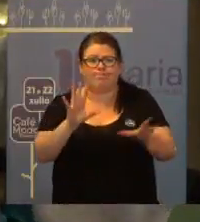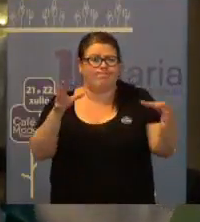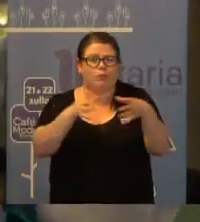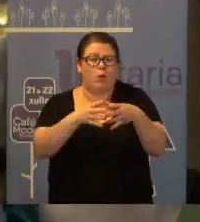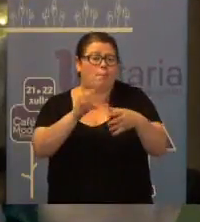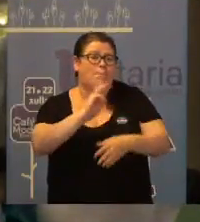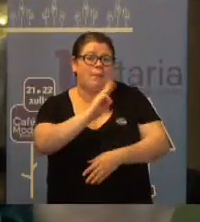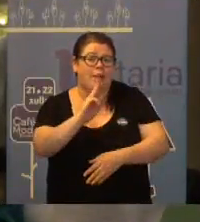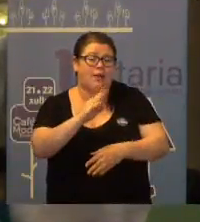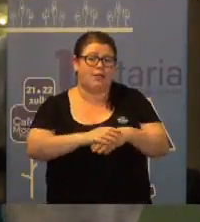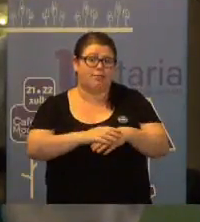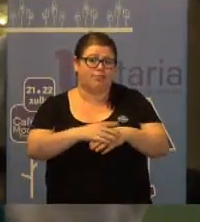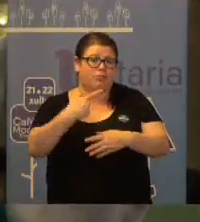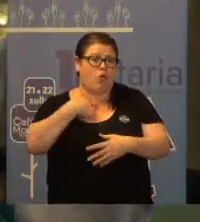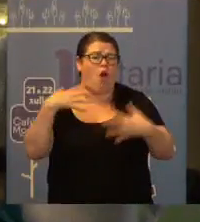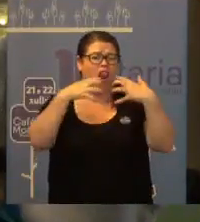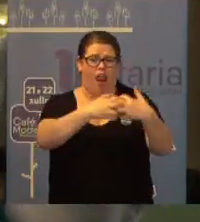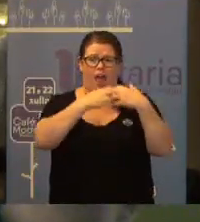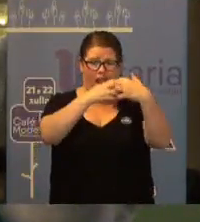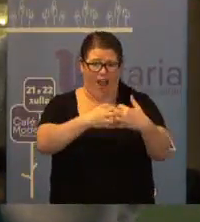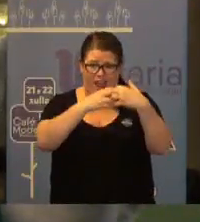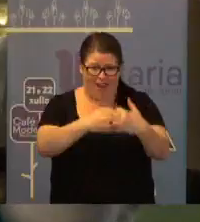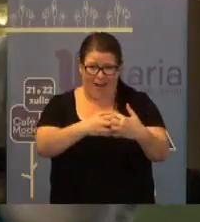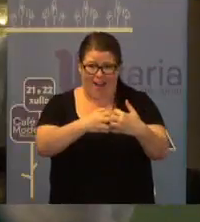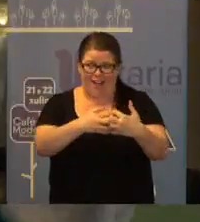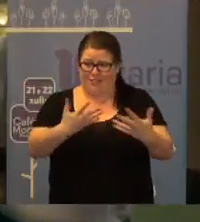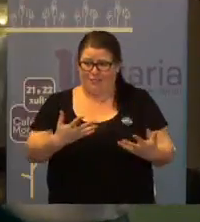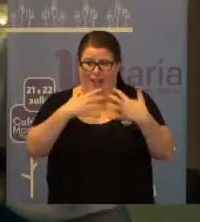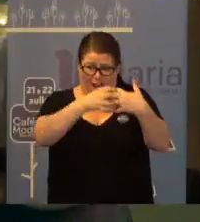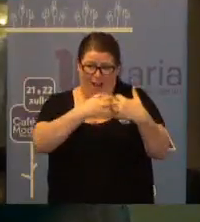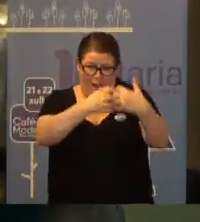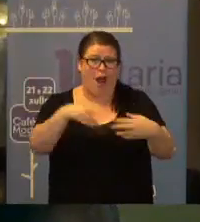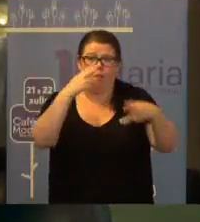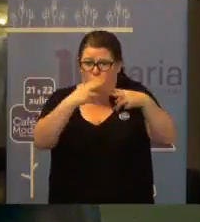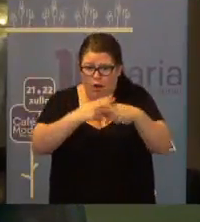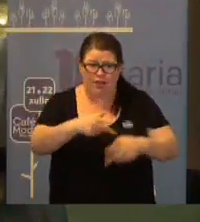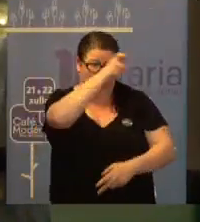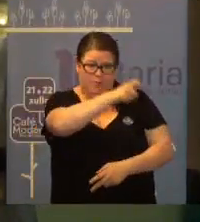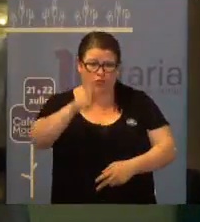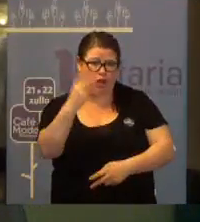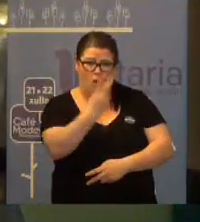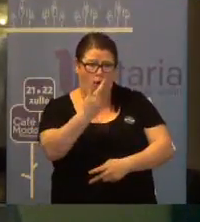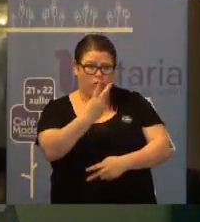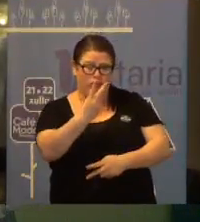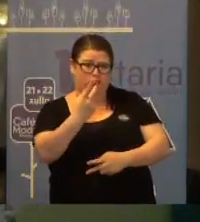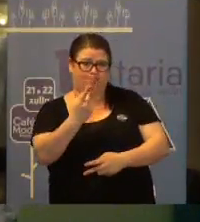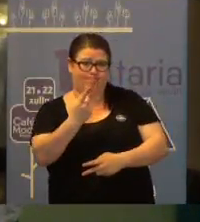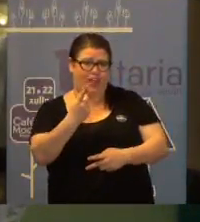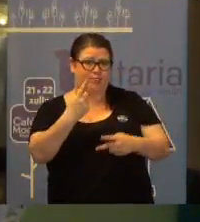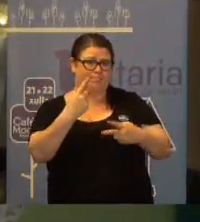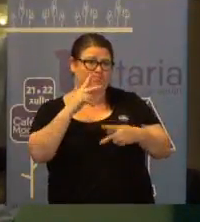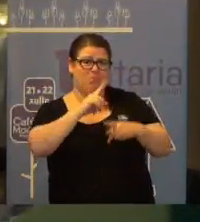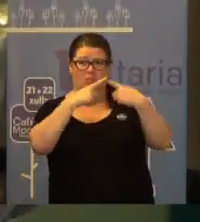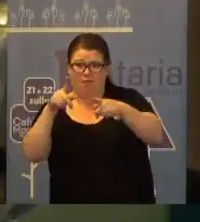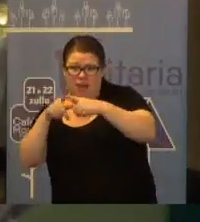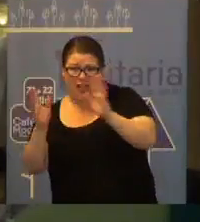agarda é a guerra dos clones, non? Os dous señores que non hai quen os distinga, a ver quen é máis de